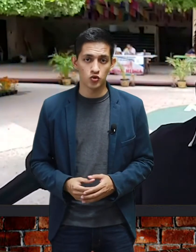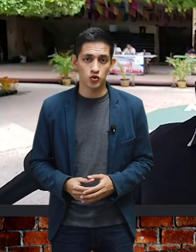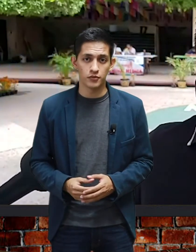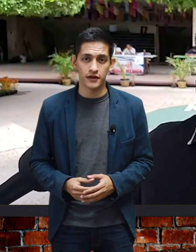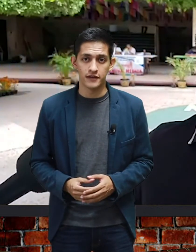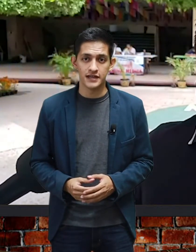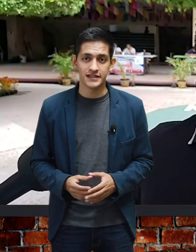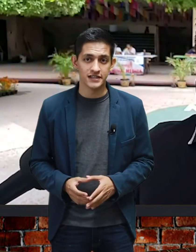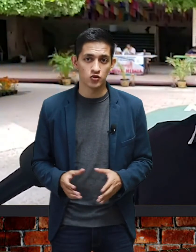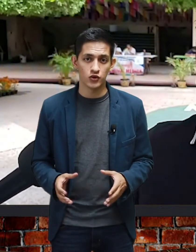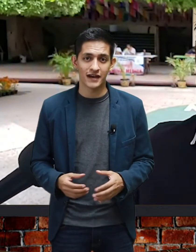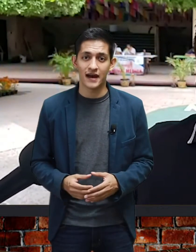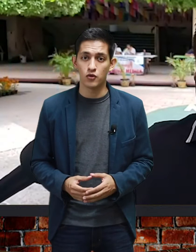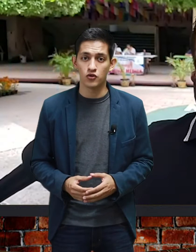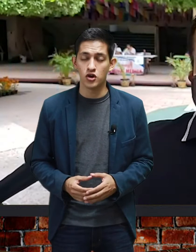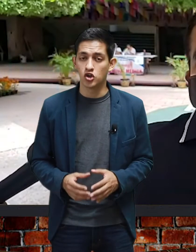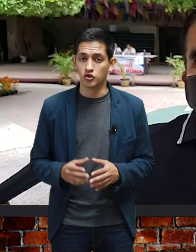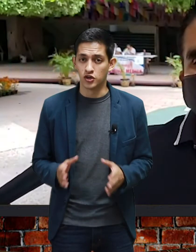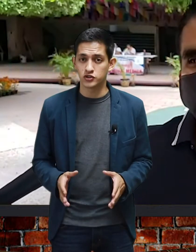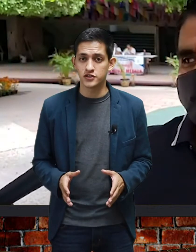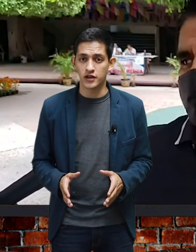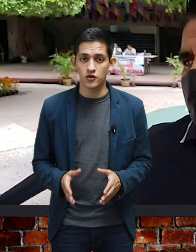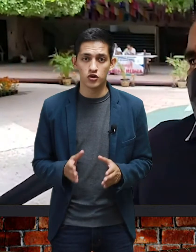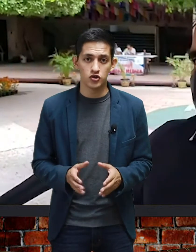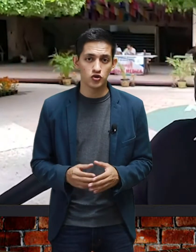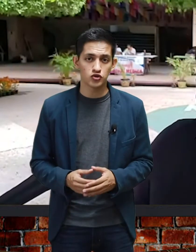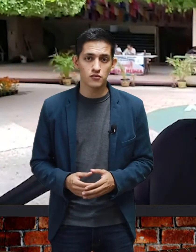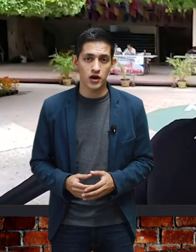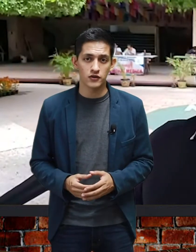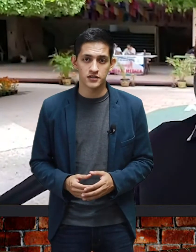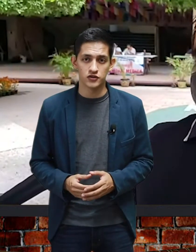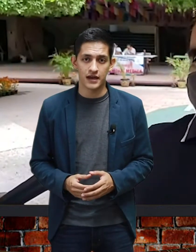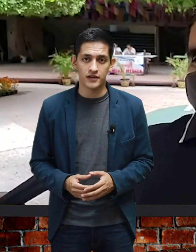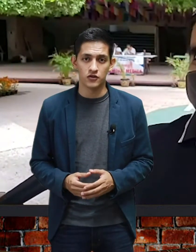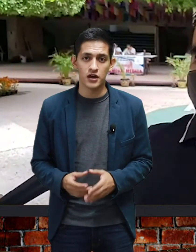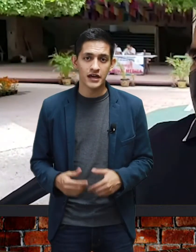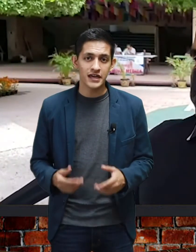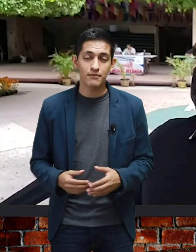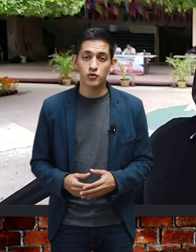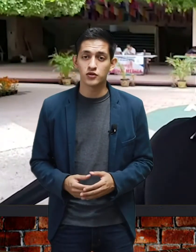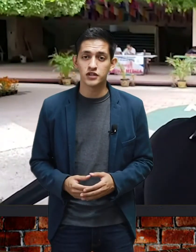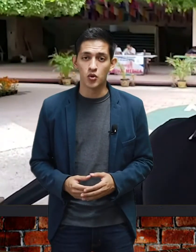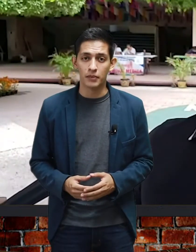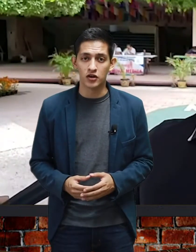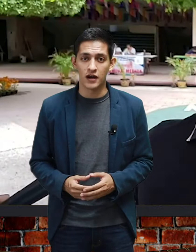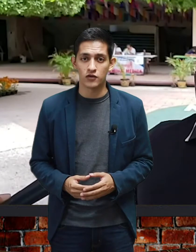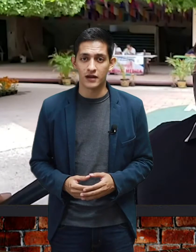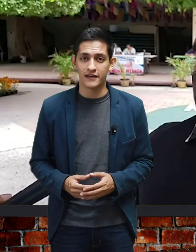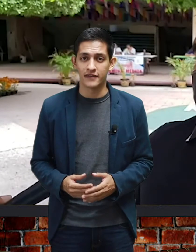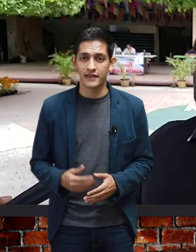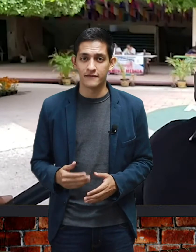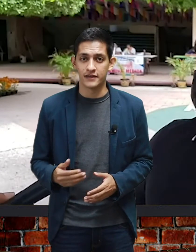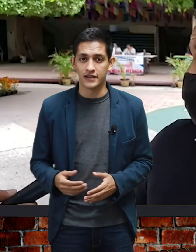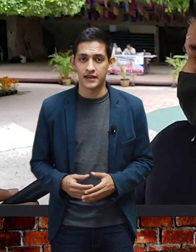presidente con un grupo de ediles hicieron un acta a modo donde no sesionaron, no nos convocaron a sesión de cabildo y aprobaron sin cumplir con